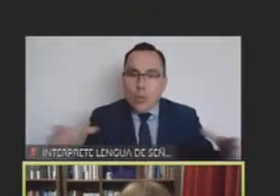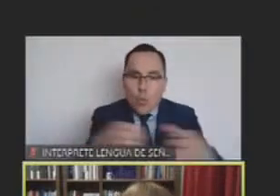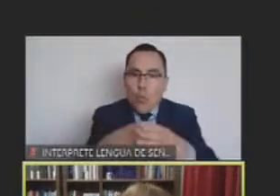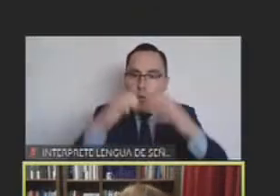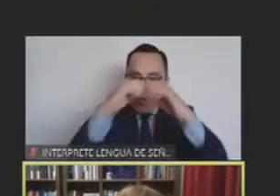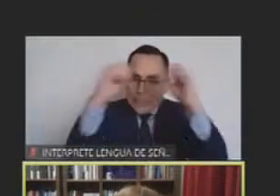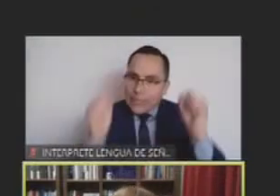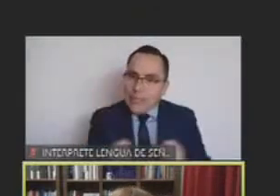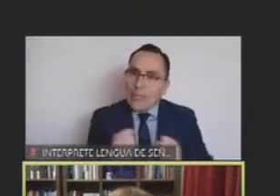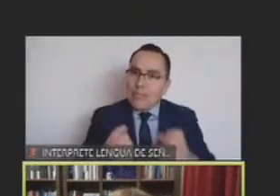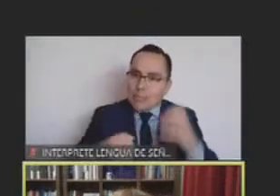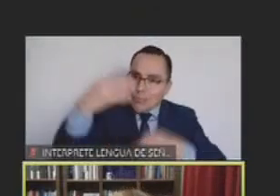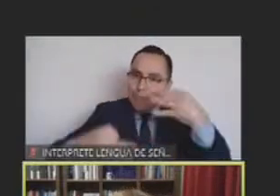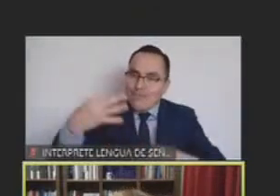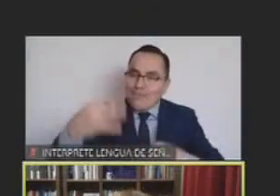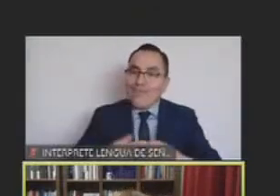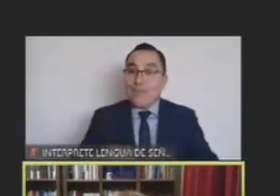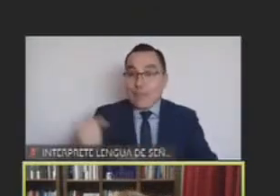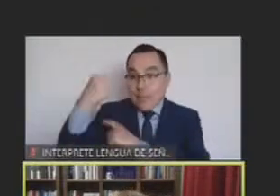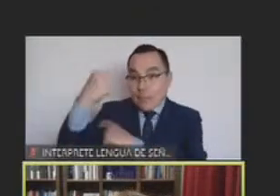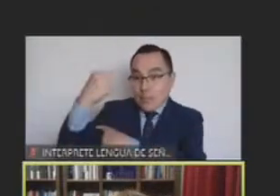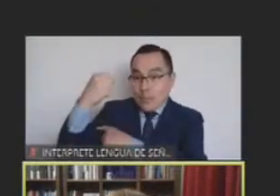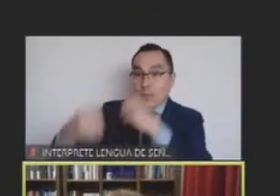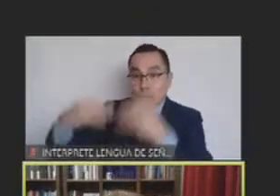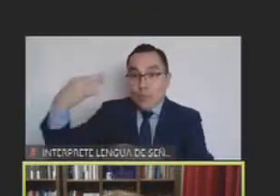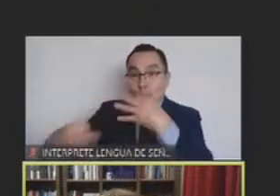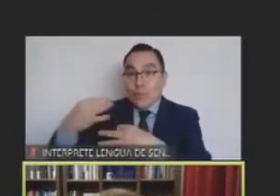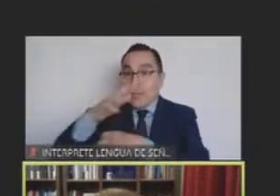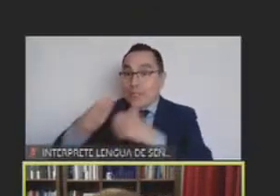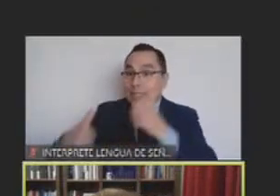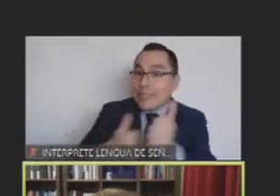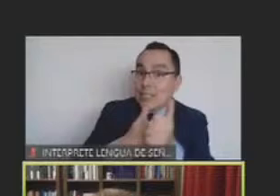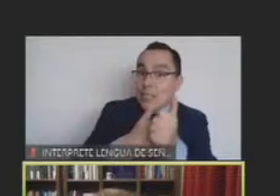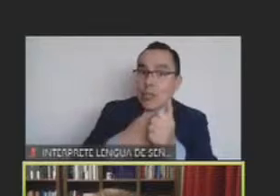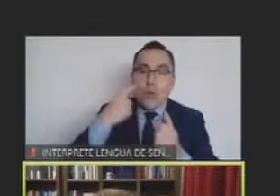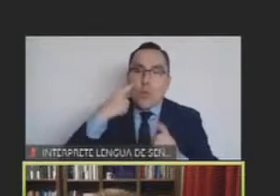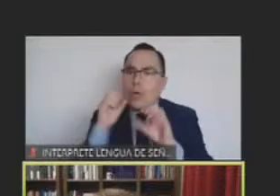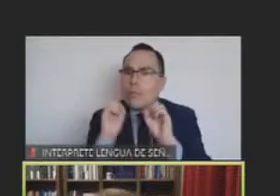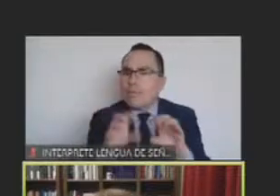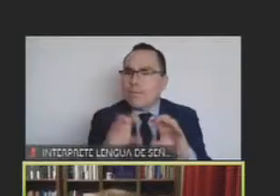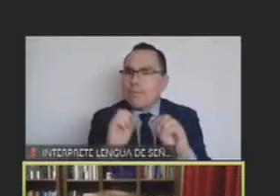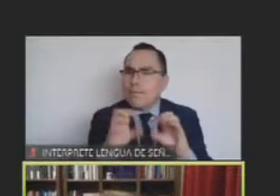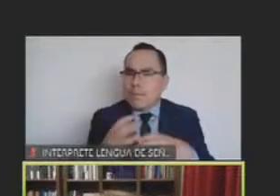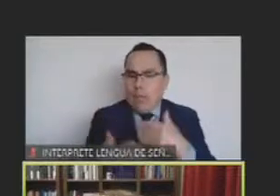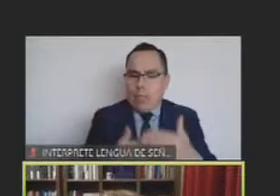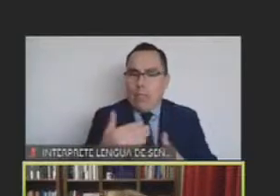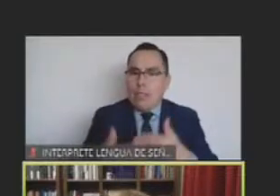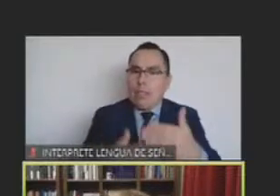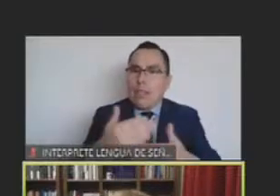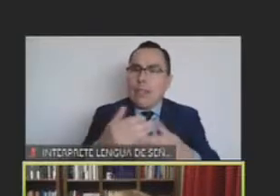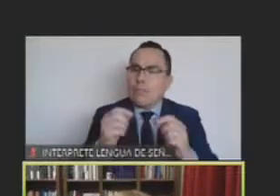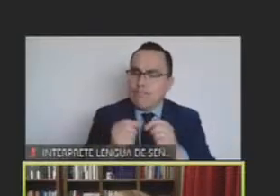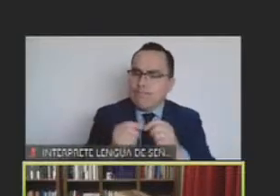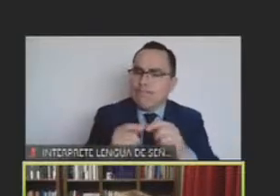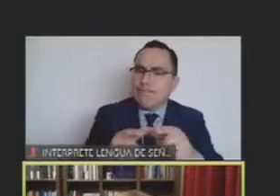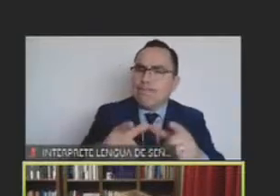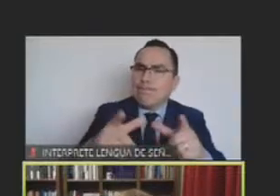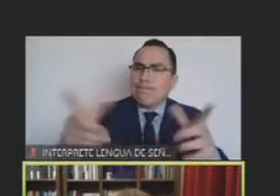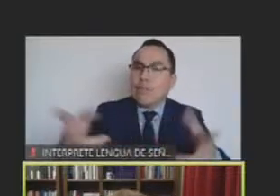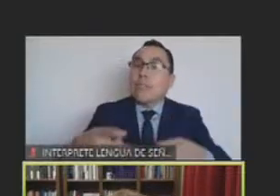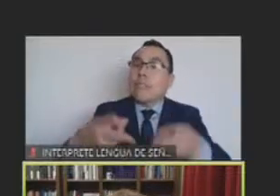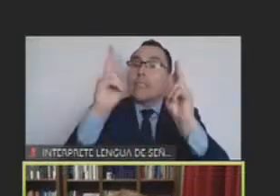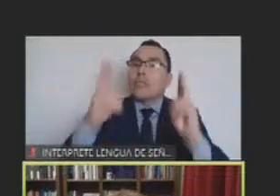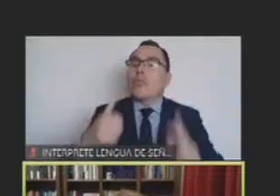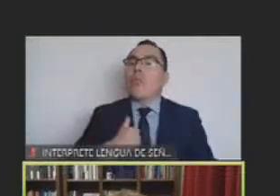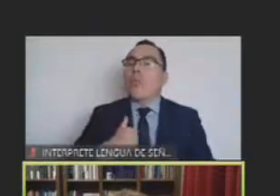El Poder Judicial también es importante que contribuya a la formación, como yo lo decía antes, acerca de los derechos, el modo de ejercerlo,